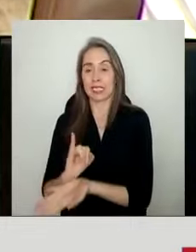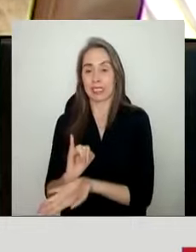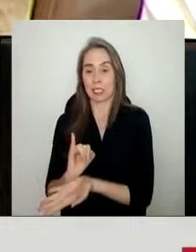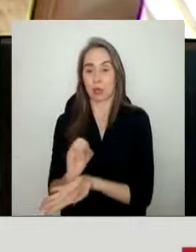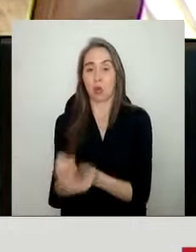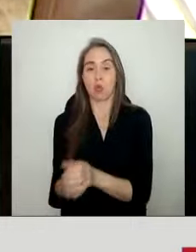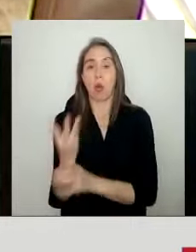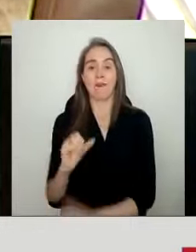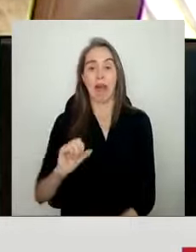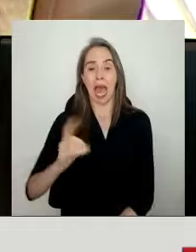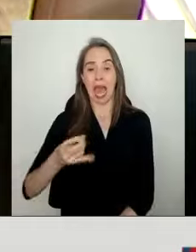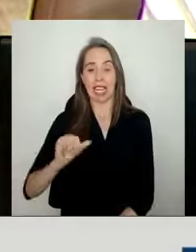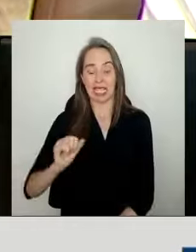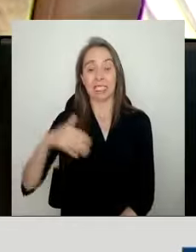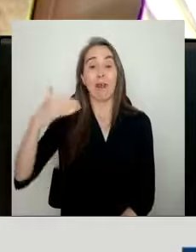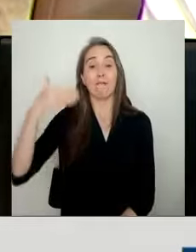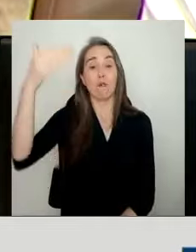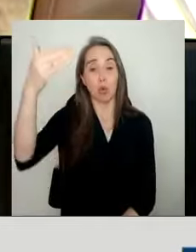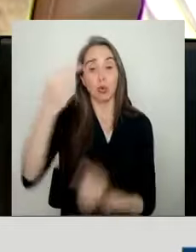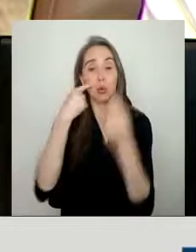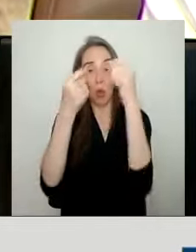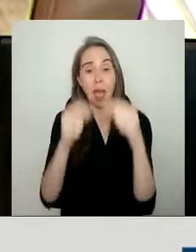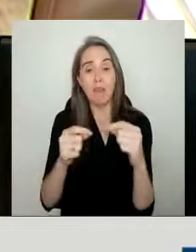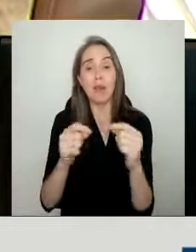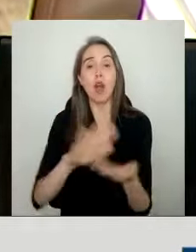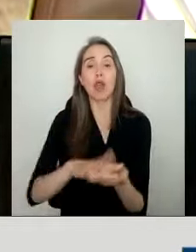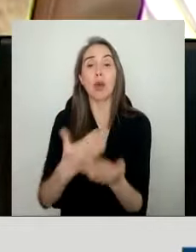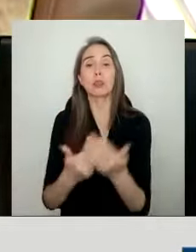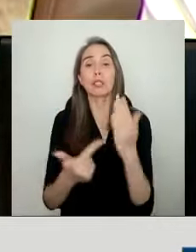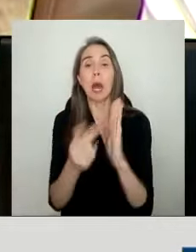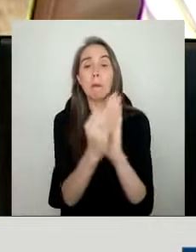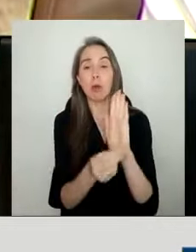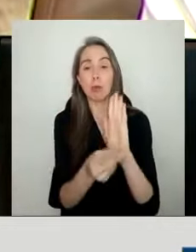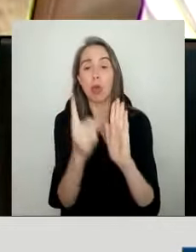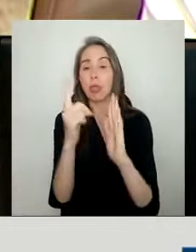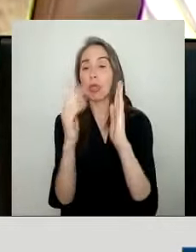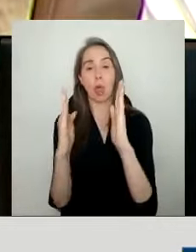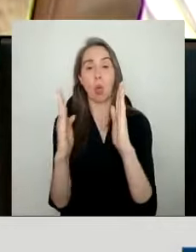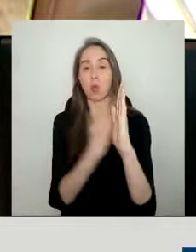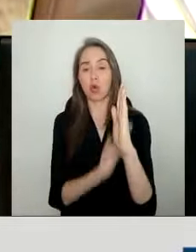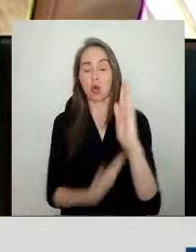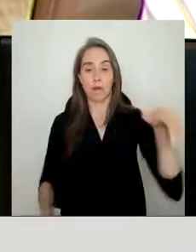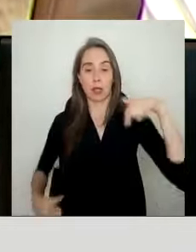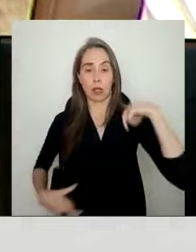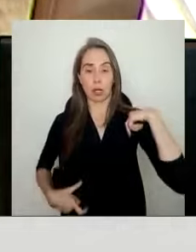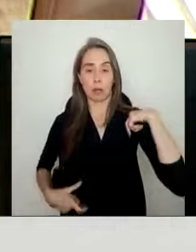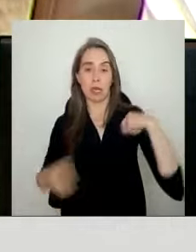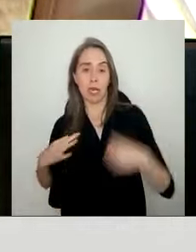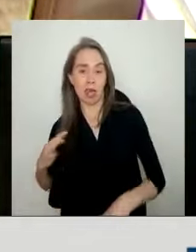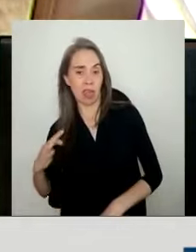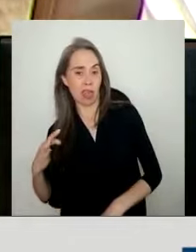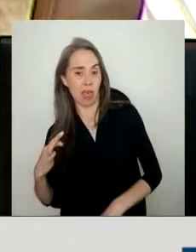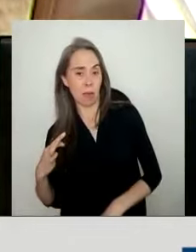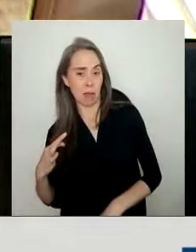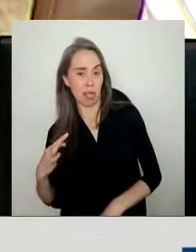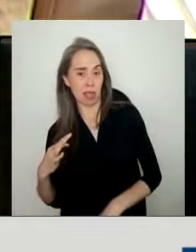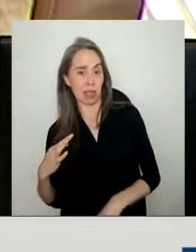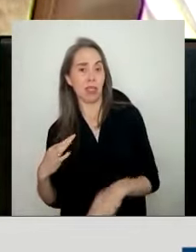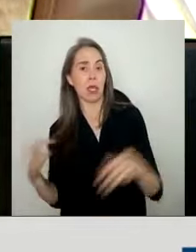que va a evaluar las políticas de un determinado gobierno dependa de las autoridades de ese mismo